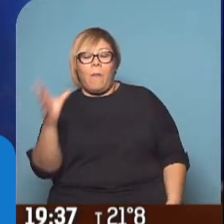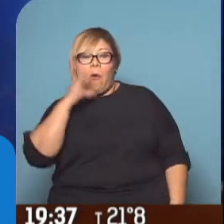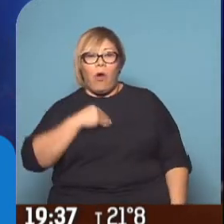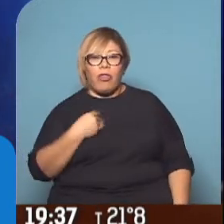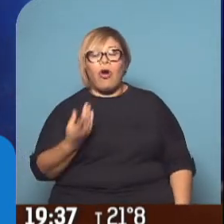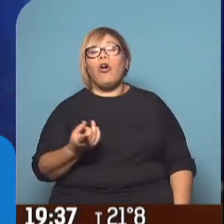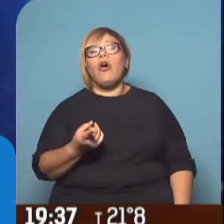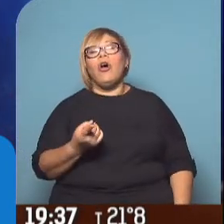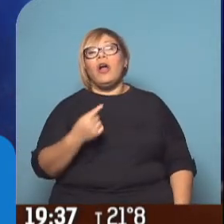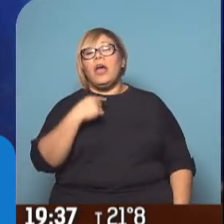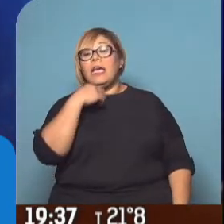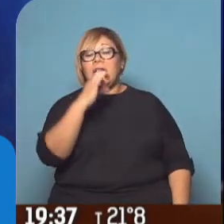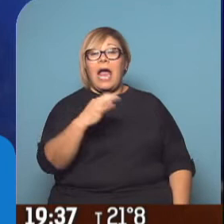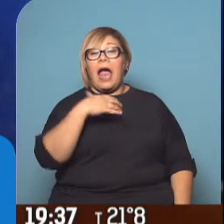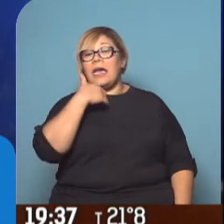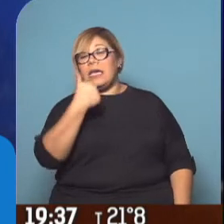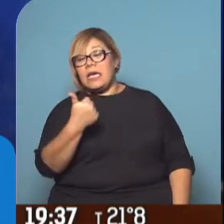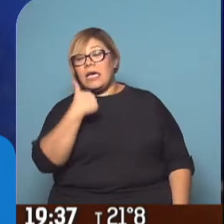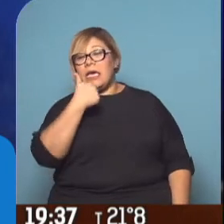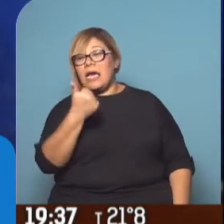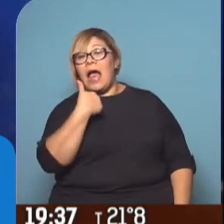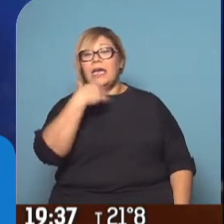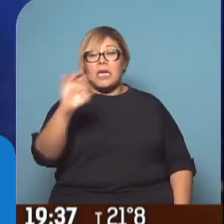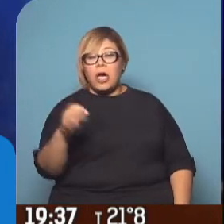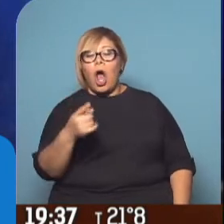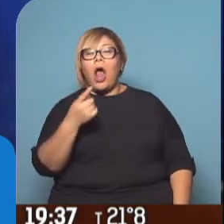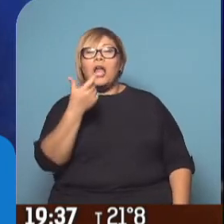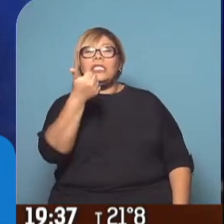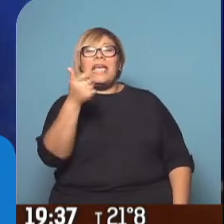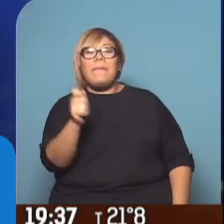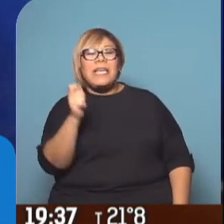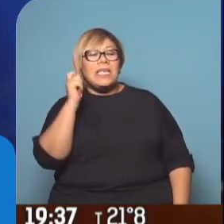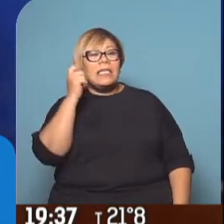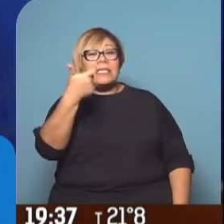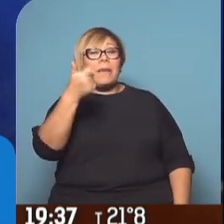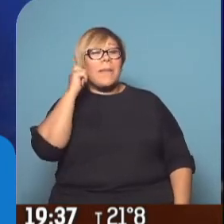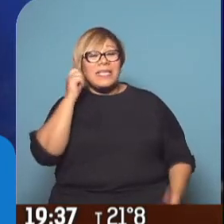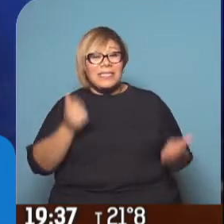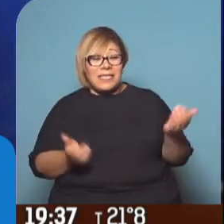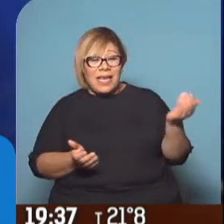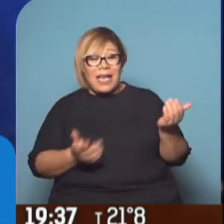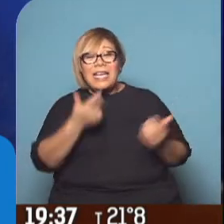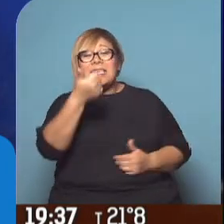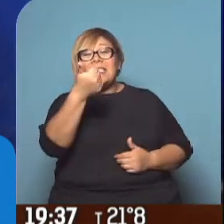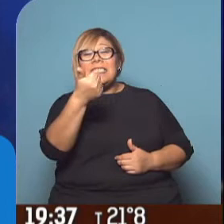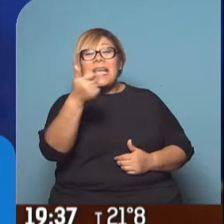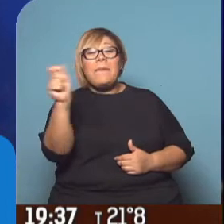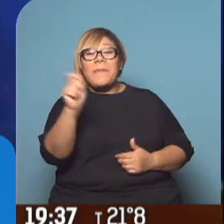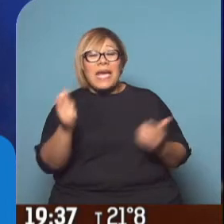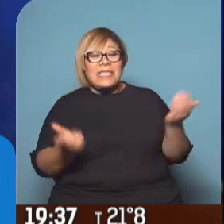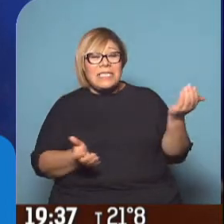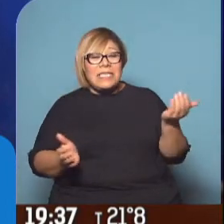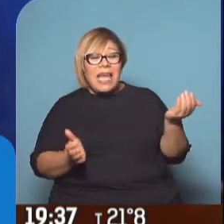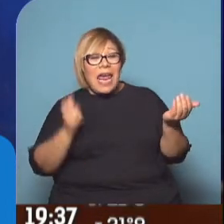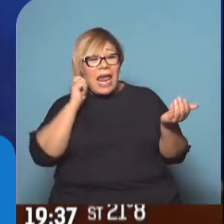había decidido a los 6 meses, se había dado cuenta que era. Cuando uno piensa que a los 6 meses en una de esas está amamantando, y es difícil